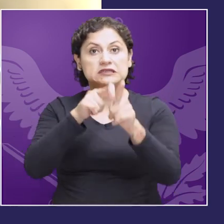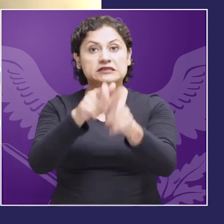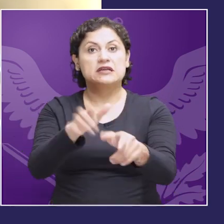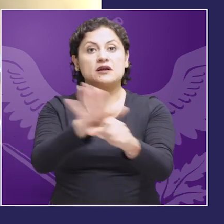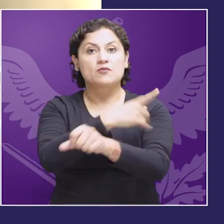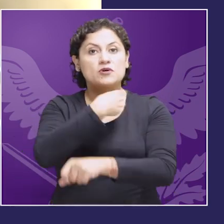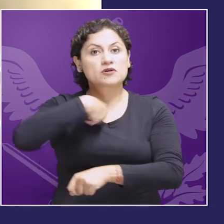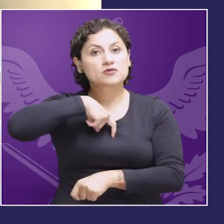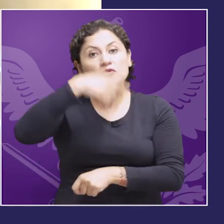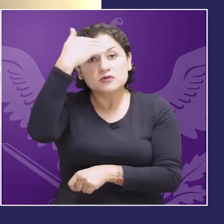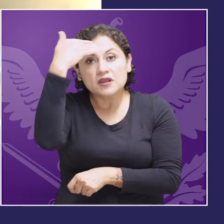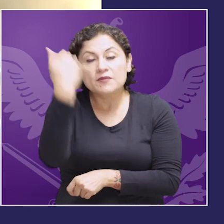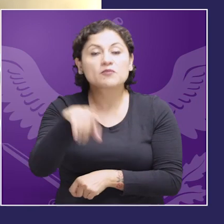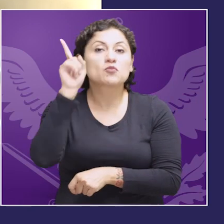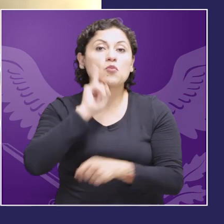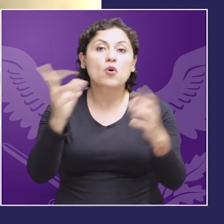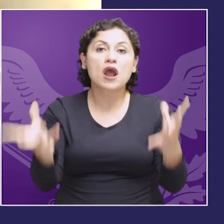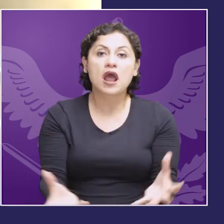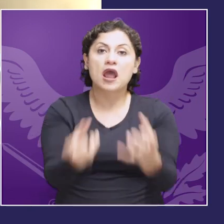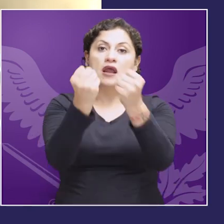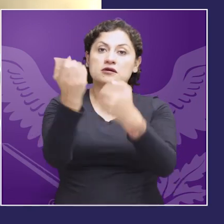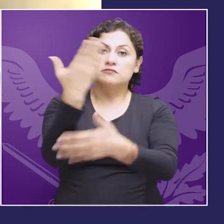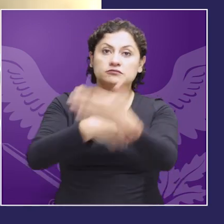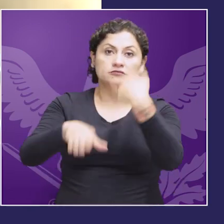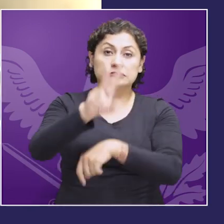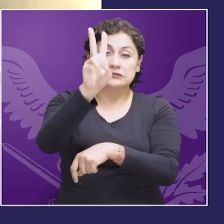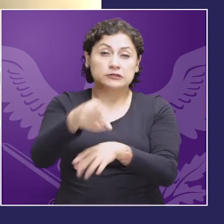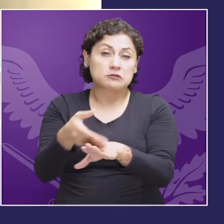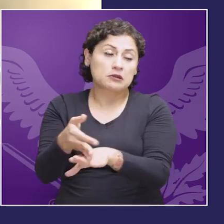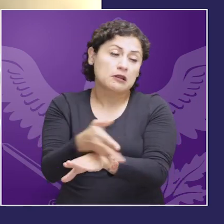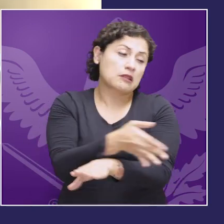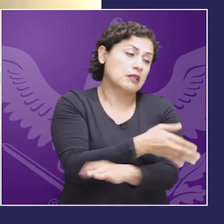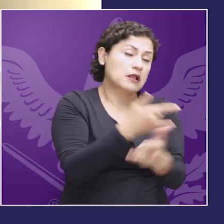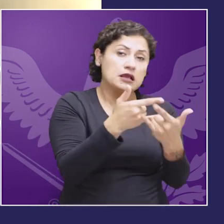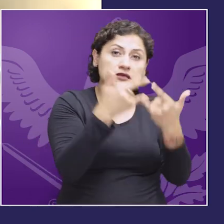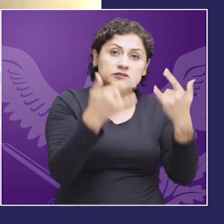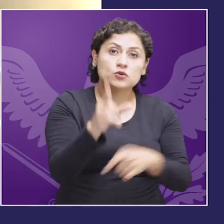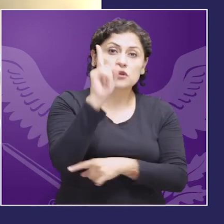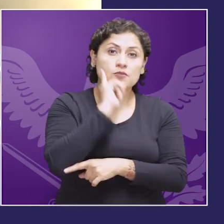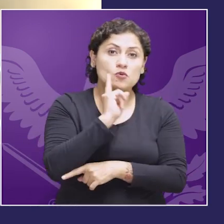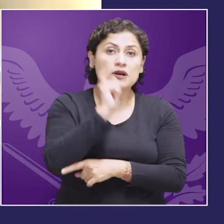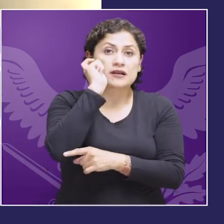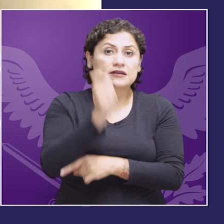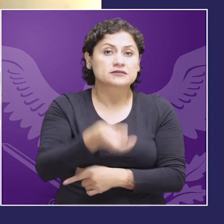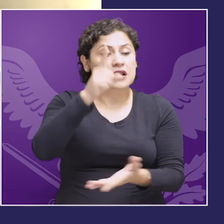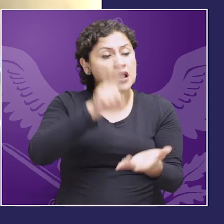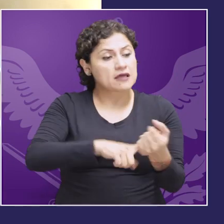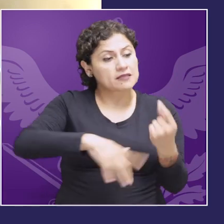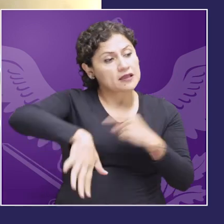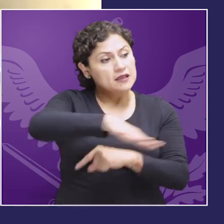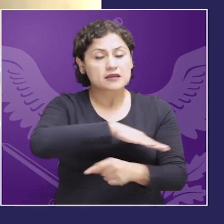de esto. Hay alternativas para hacerlo. Hemos visto historias de mujeres que estaban sumidas en la más profunda